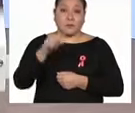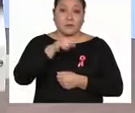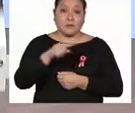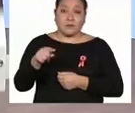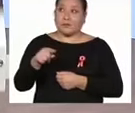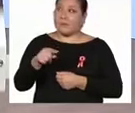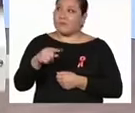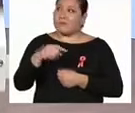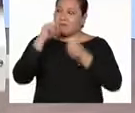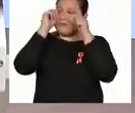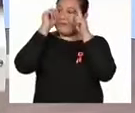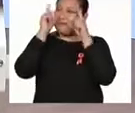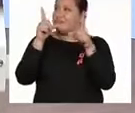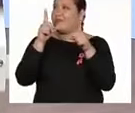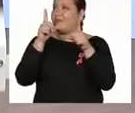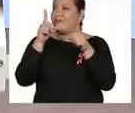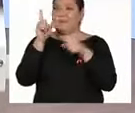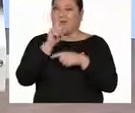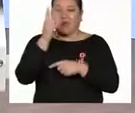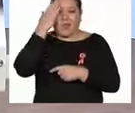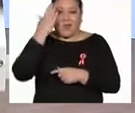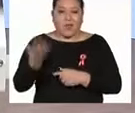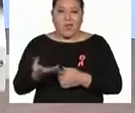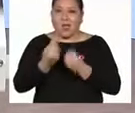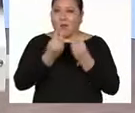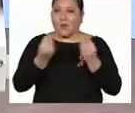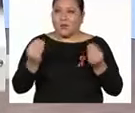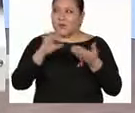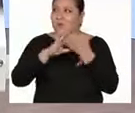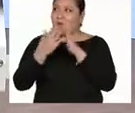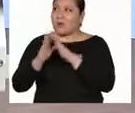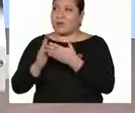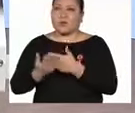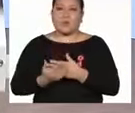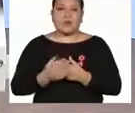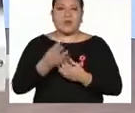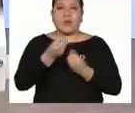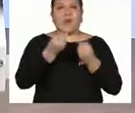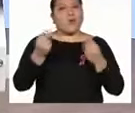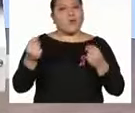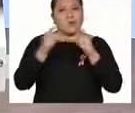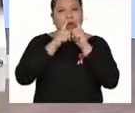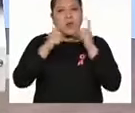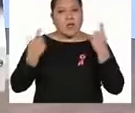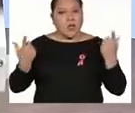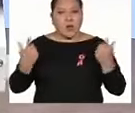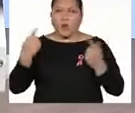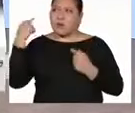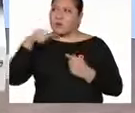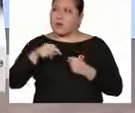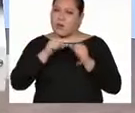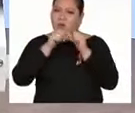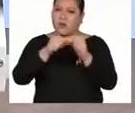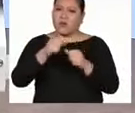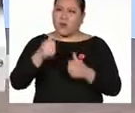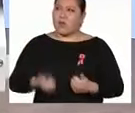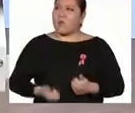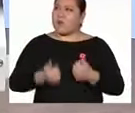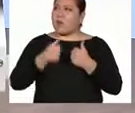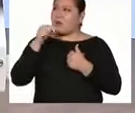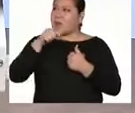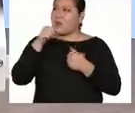Estoy sorprendida. No tenía idea que fueran tantas poblaciones y tantas las lenguas originarias que seguían vivas en nuestro